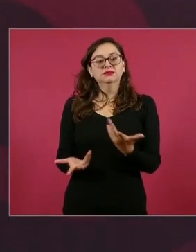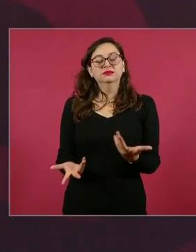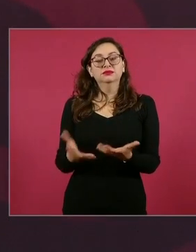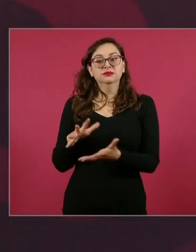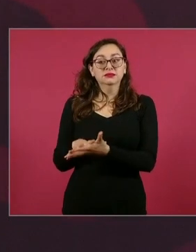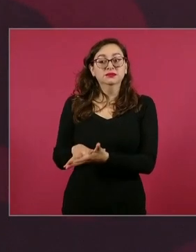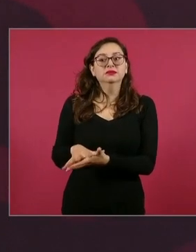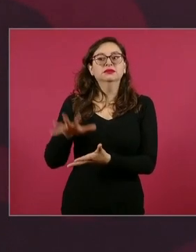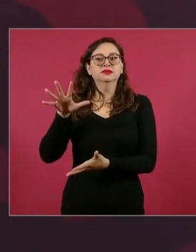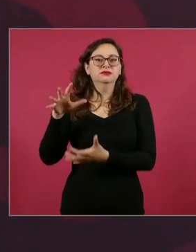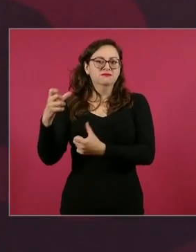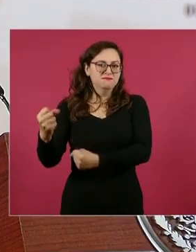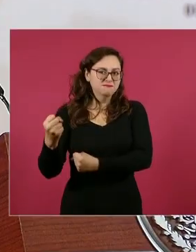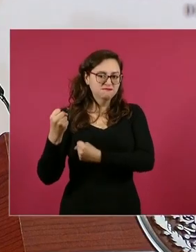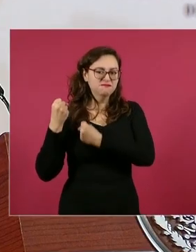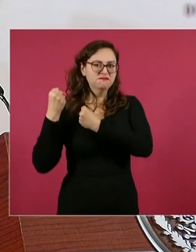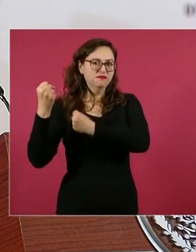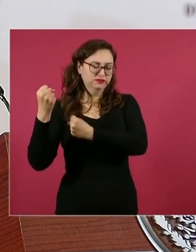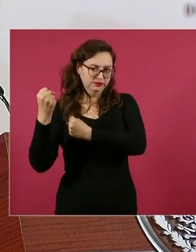las